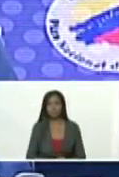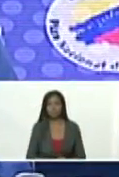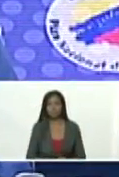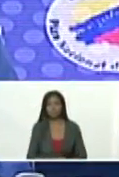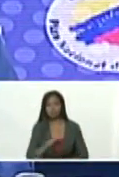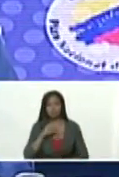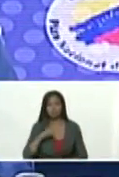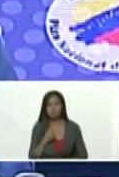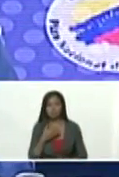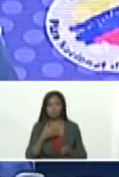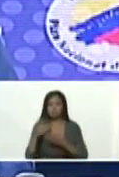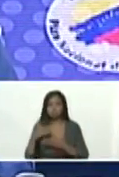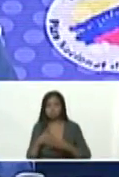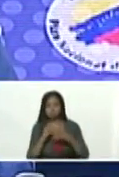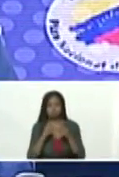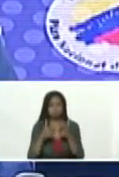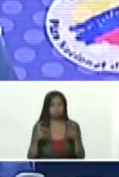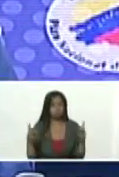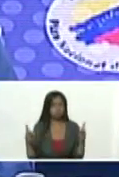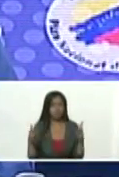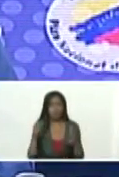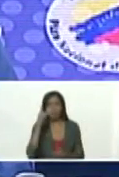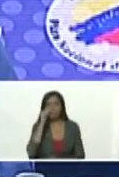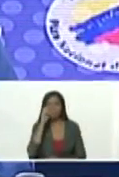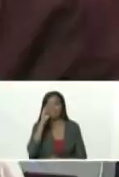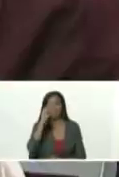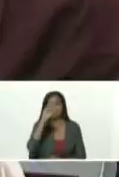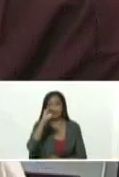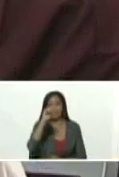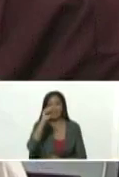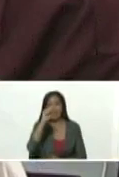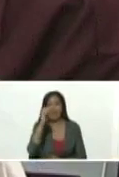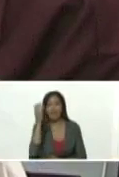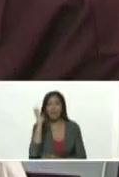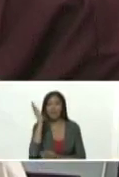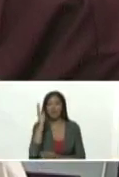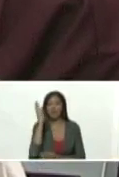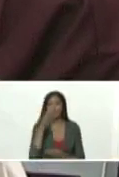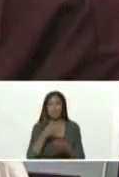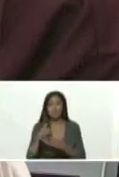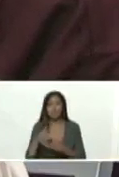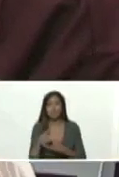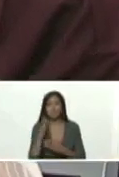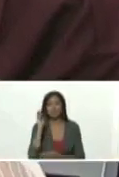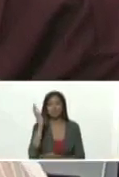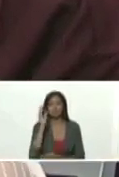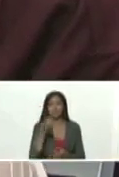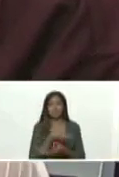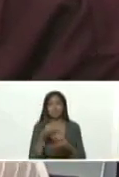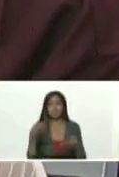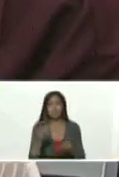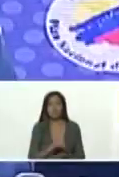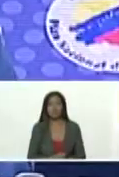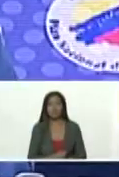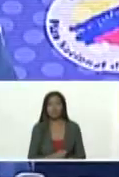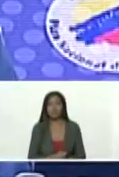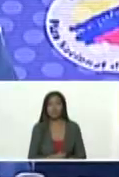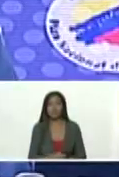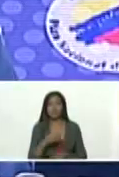Estuvimos conversando largamente con Díaz Canel en la cumbre. Un discurso extraordinario hizo Díaz